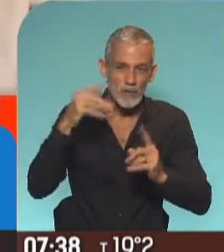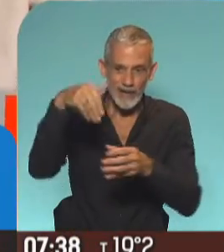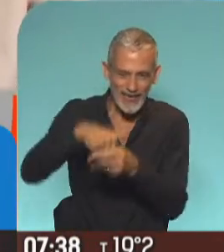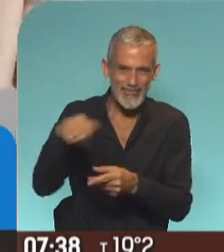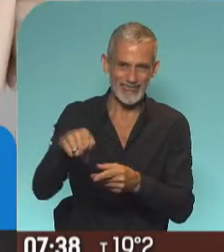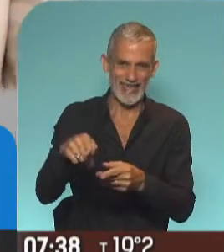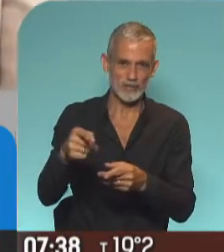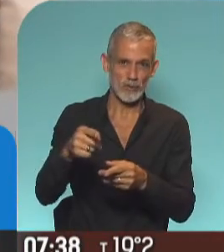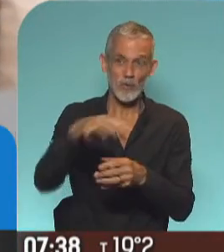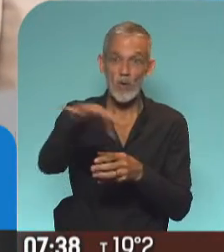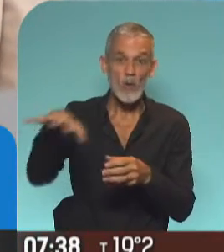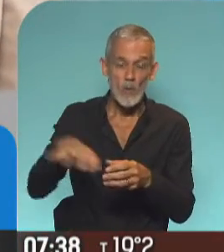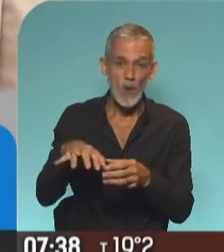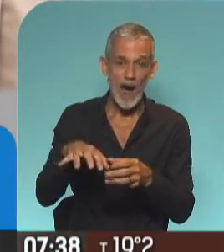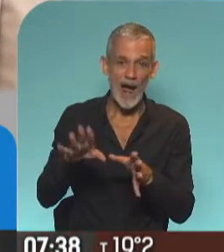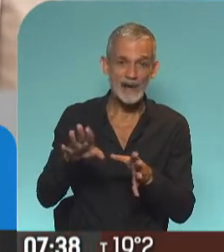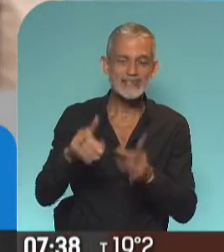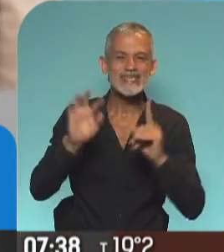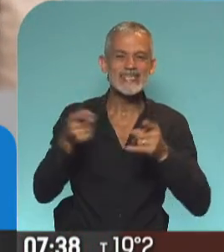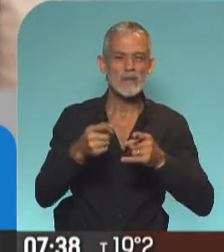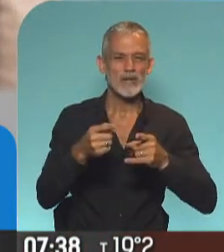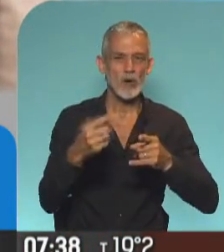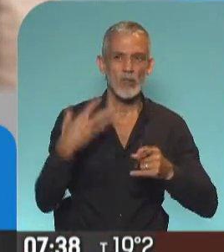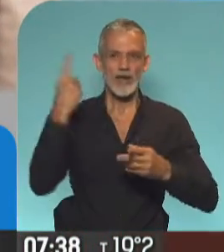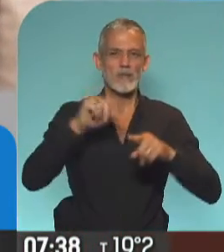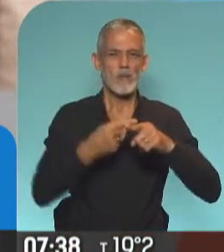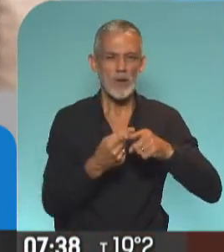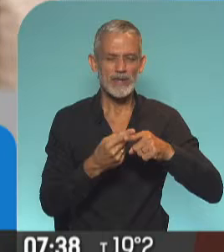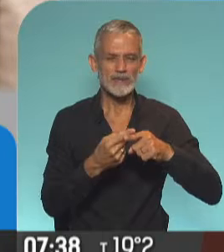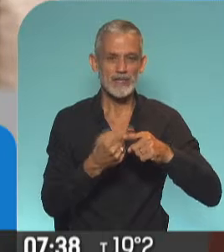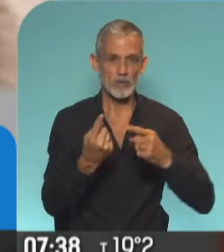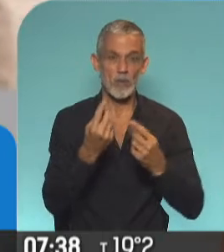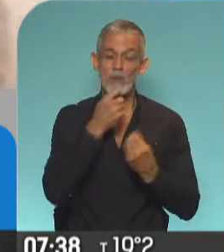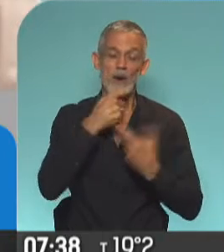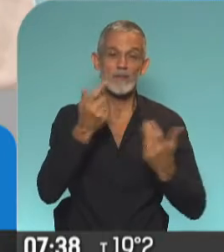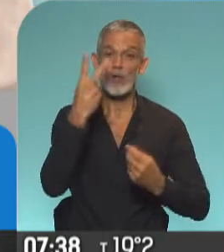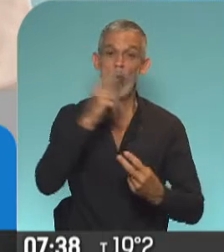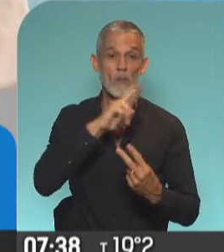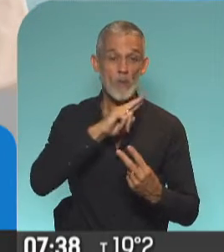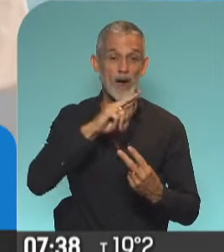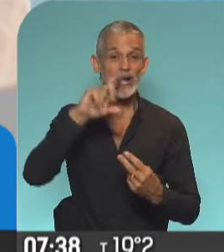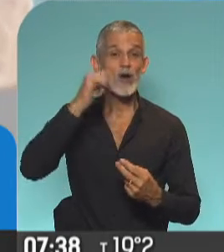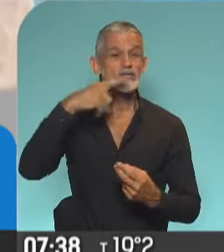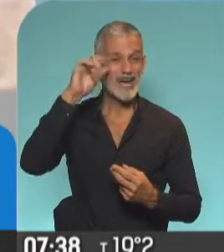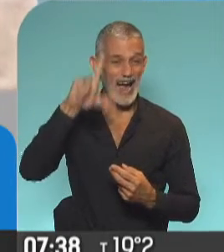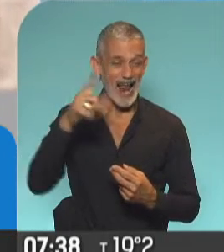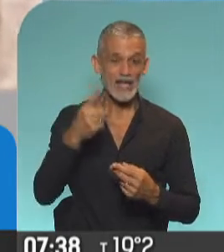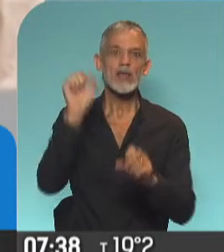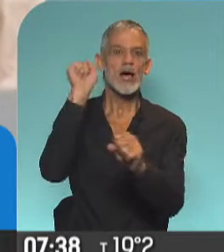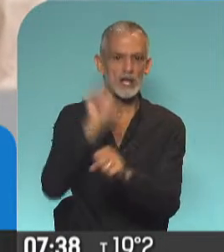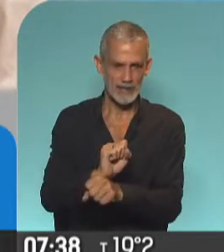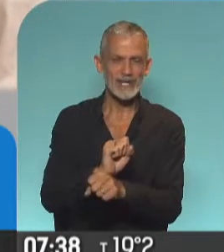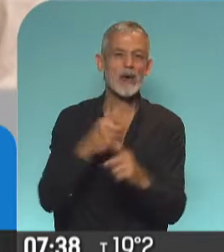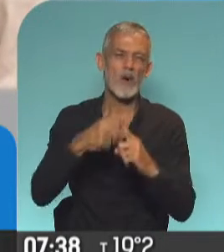interior justamente de esos centros y también de parte de distintos dirigentes políticos como las dos concejalas que fueron detenidas en el marco de